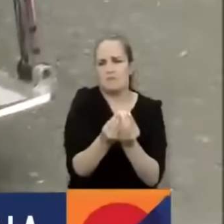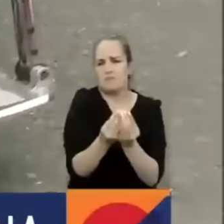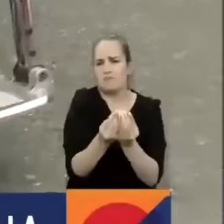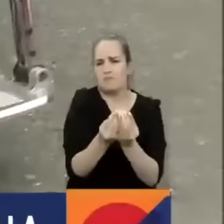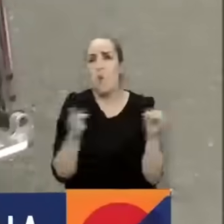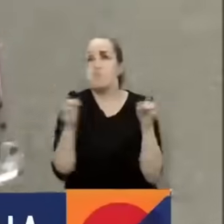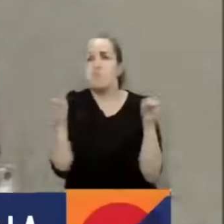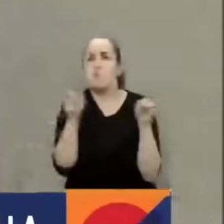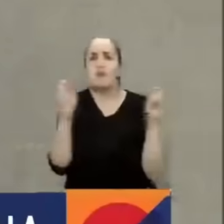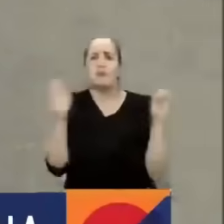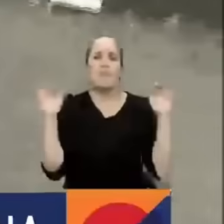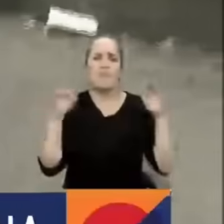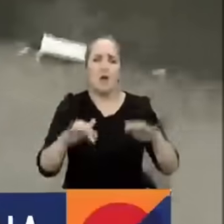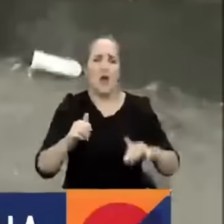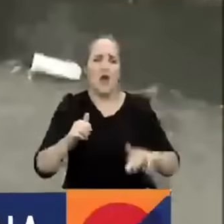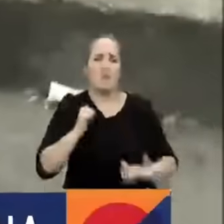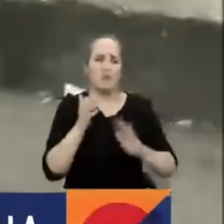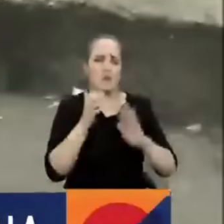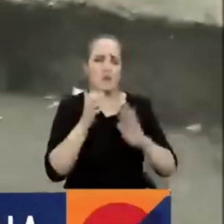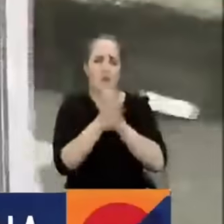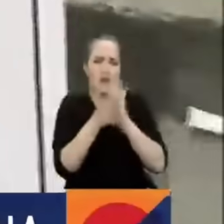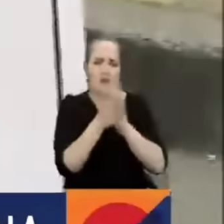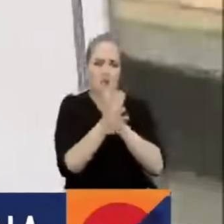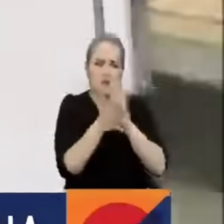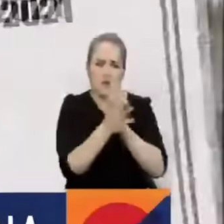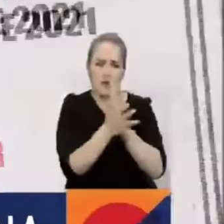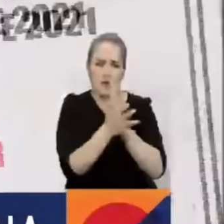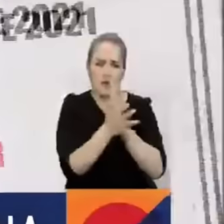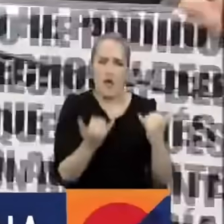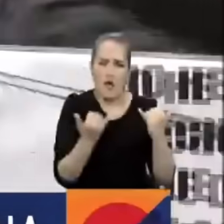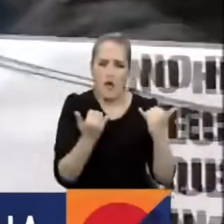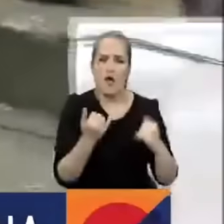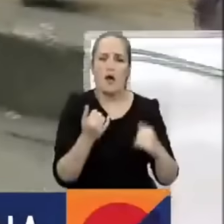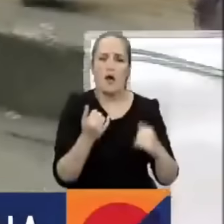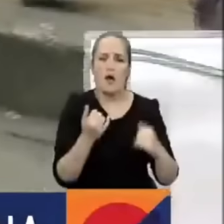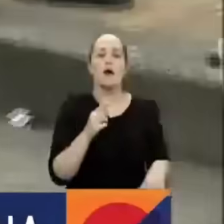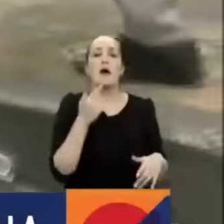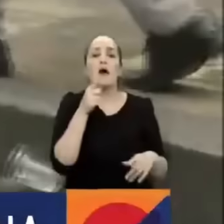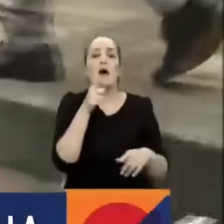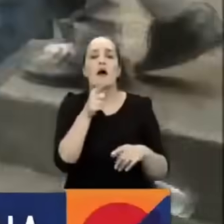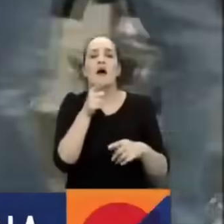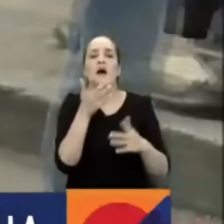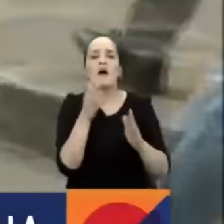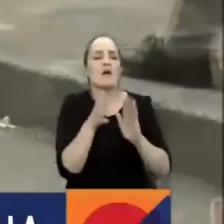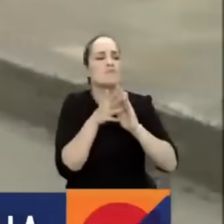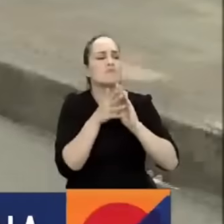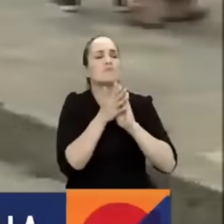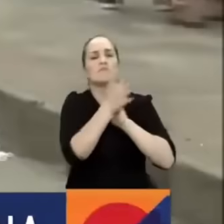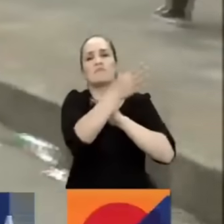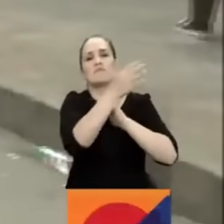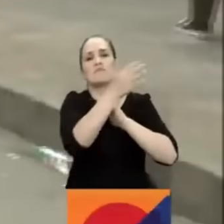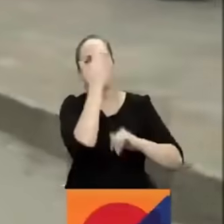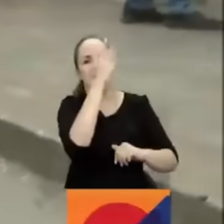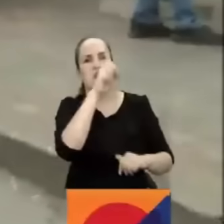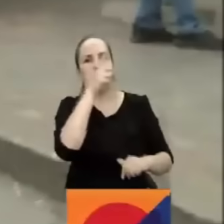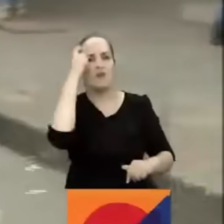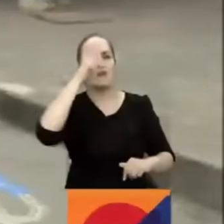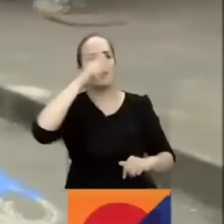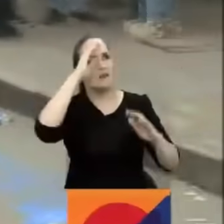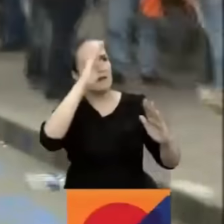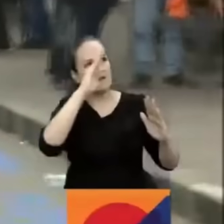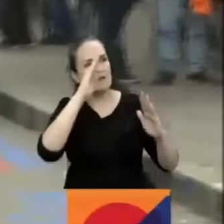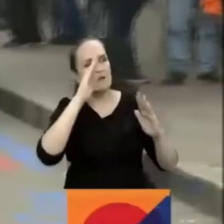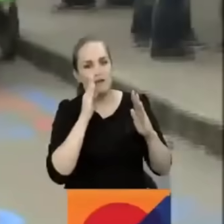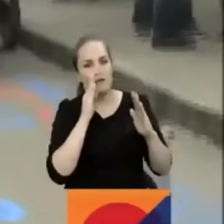han aprovechado este espacio de movilización para decirle al gobierno necesitamos atención, pero